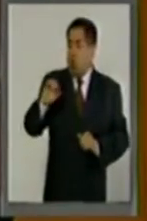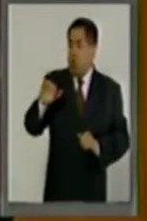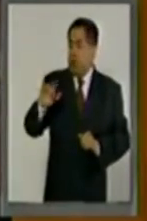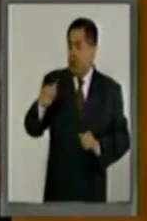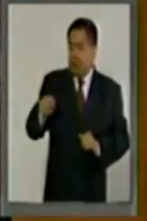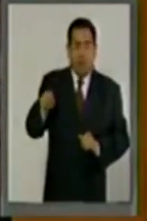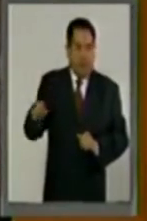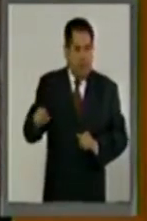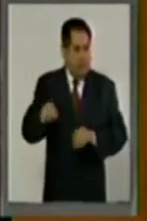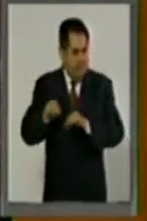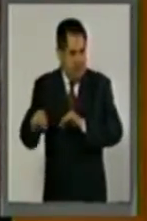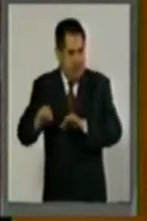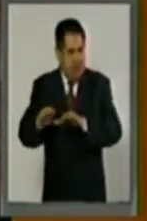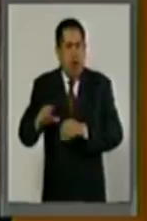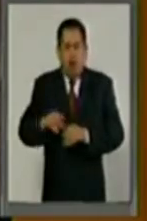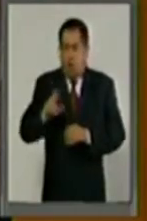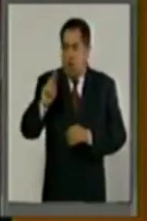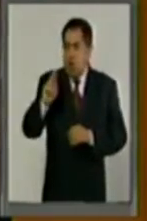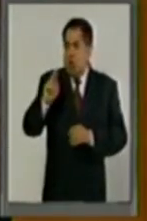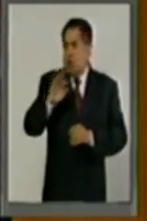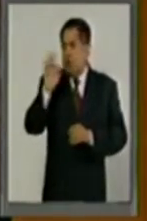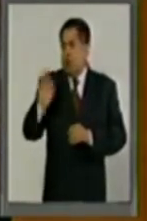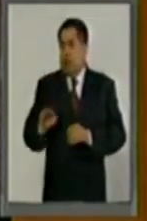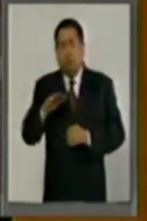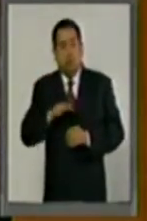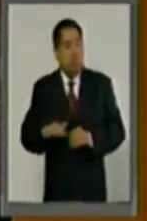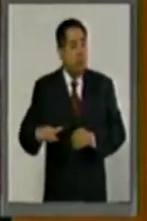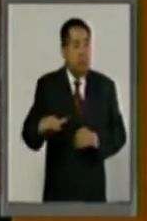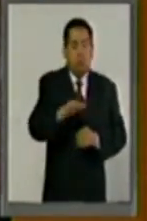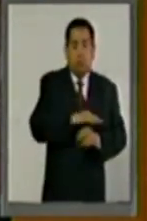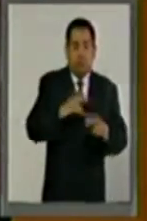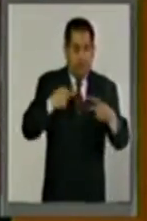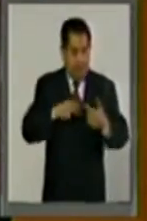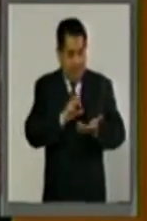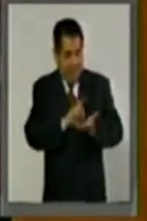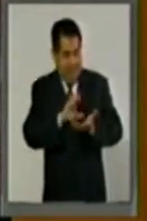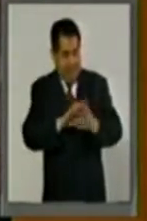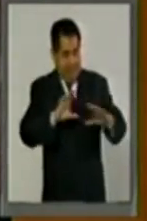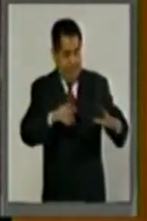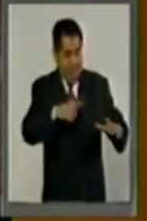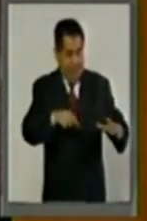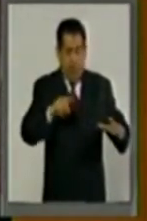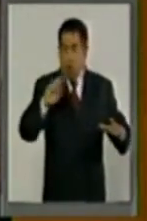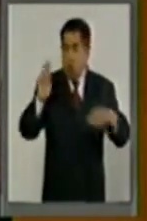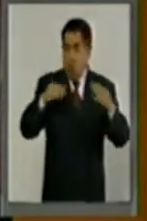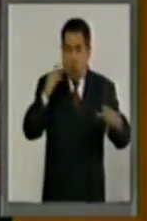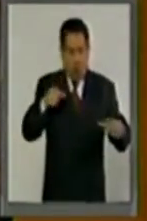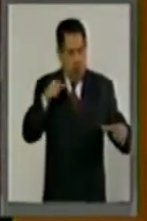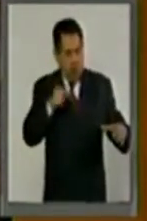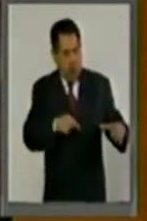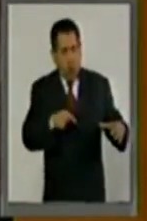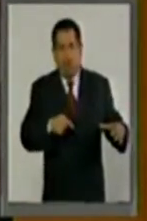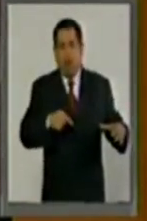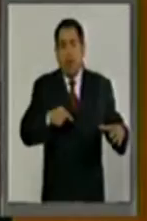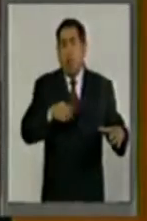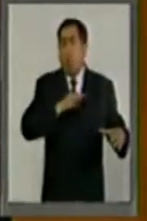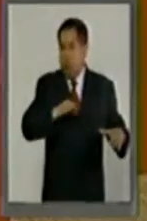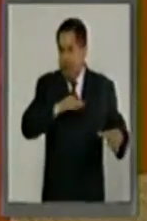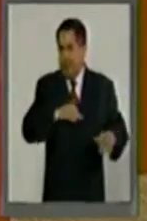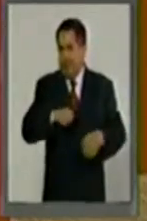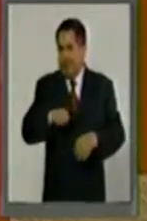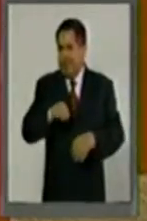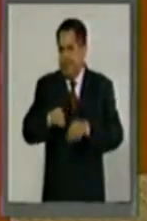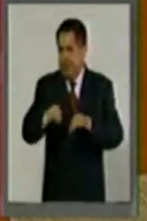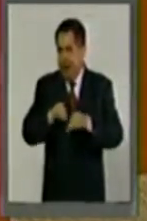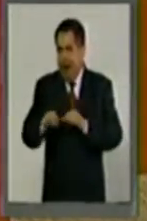Trabajo, el 80% de las personas con alguna discapacidad a nivel mundial están en edad de trabajar.